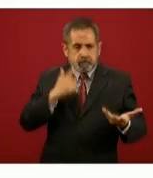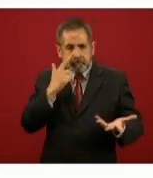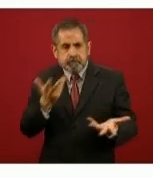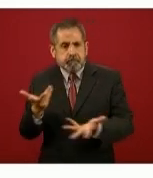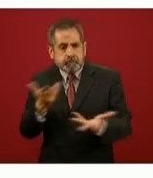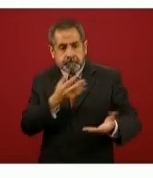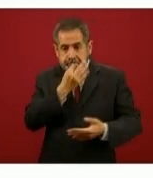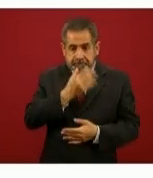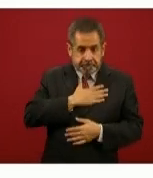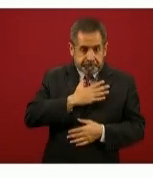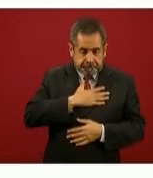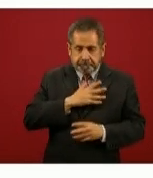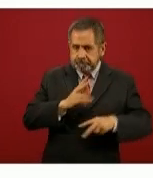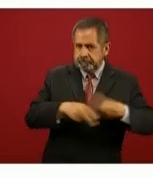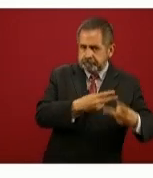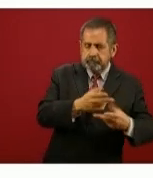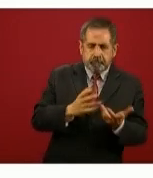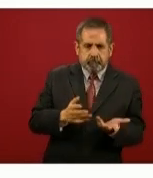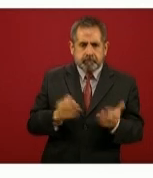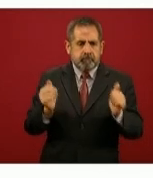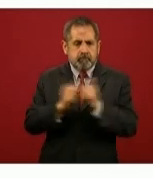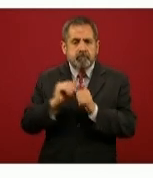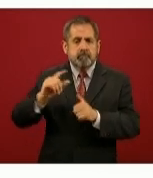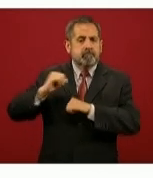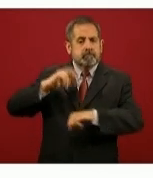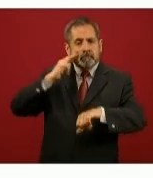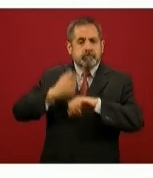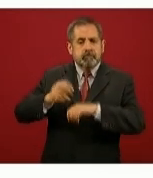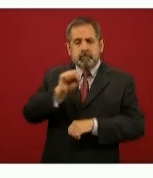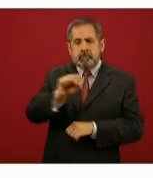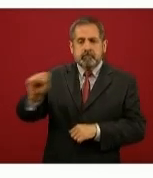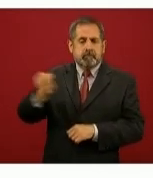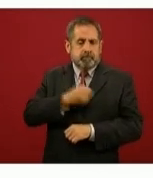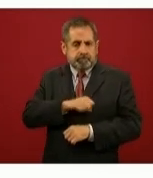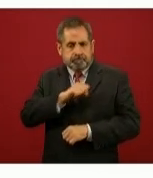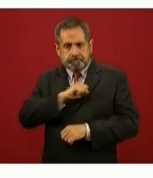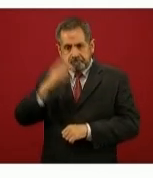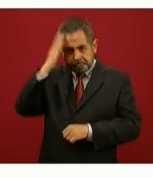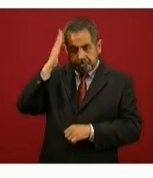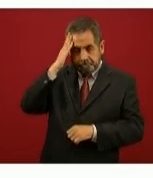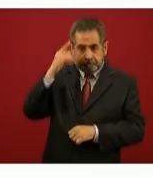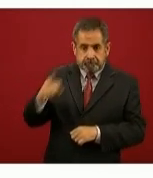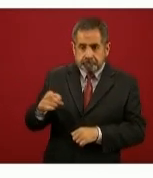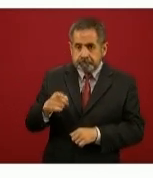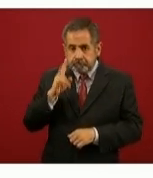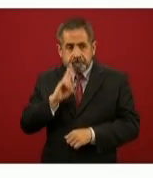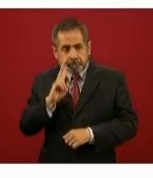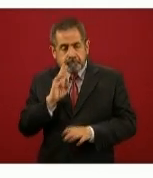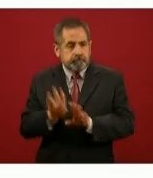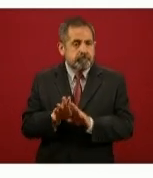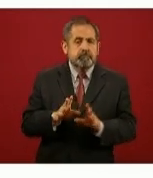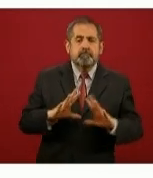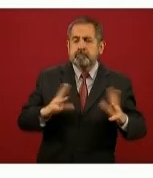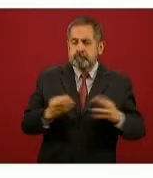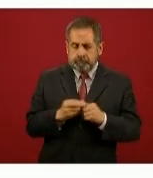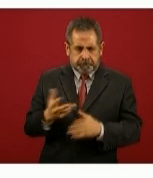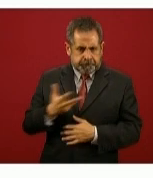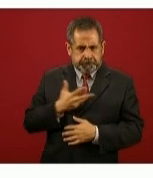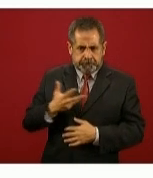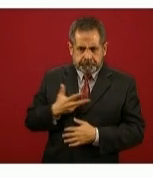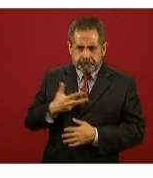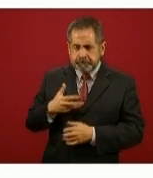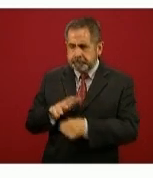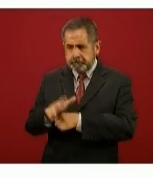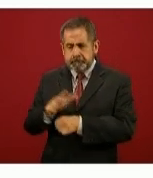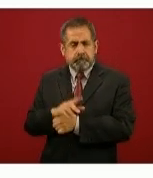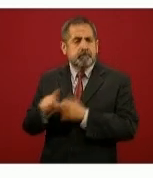en coordinación con las autoridades de salud. En el censo de capacidades que tenemos